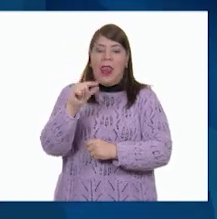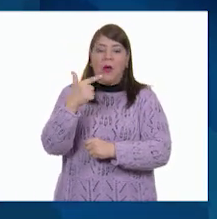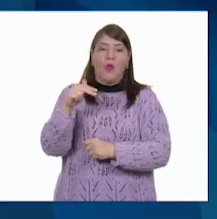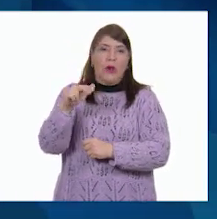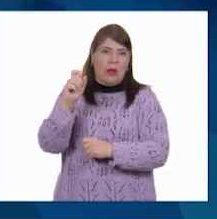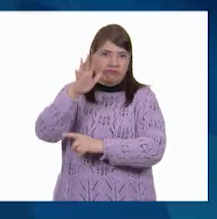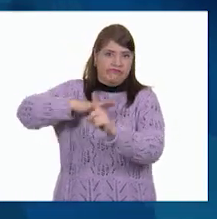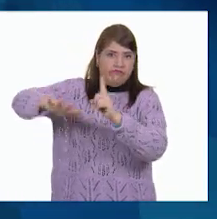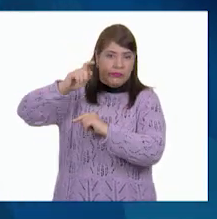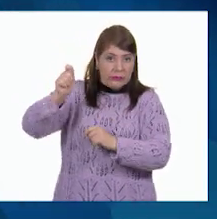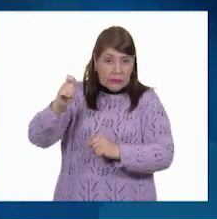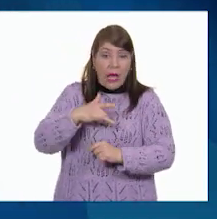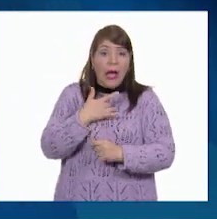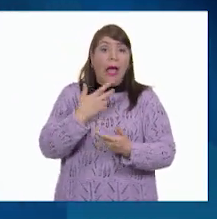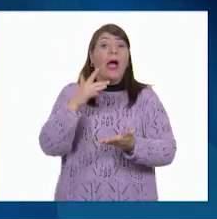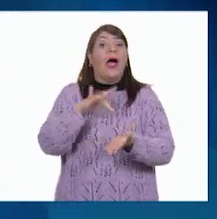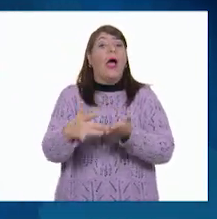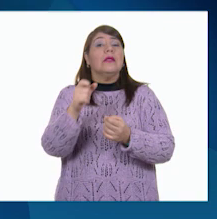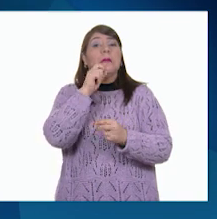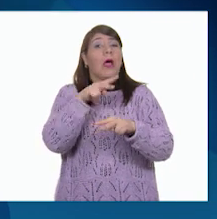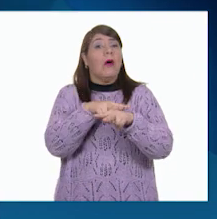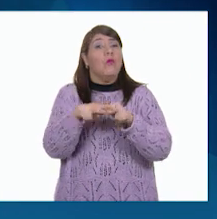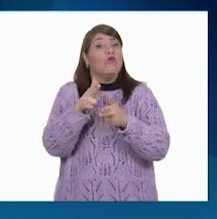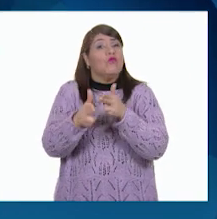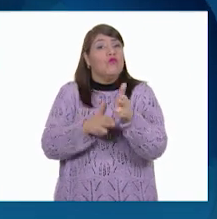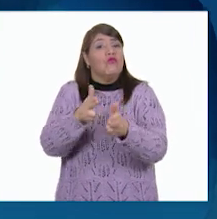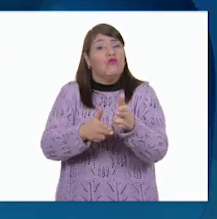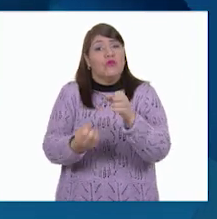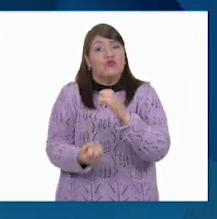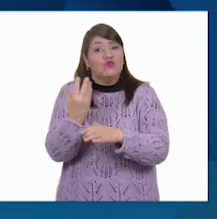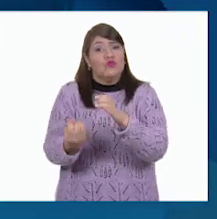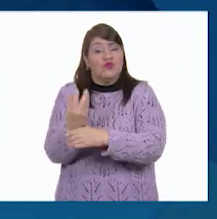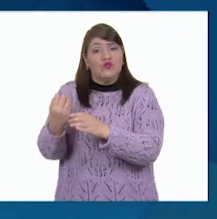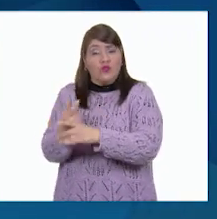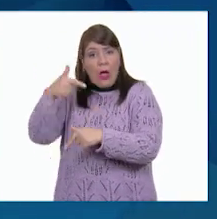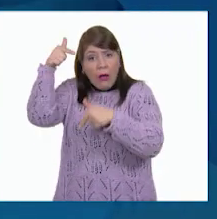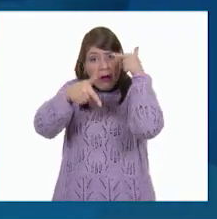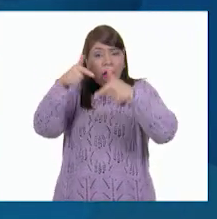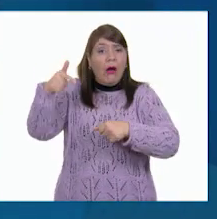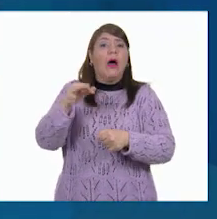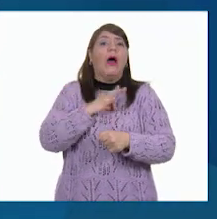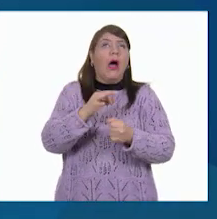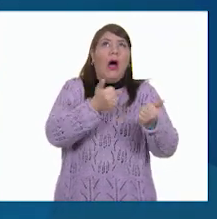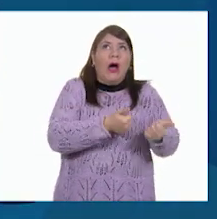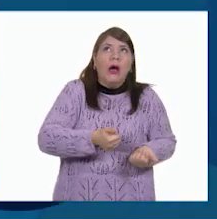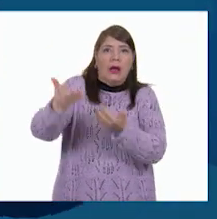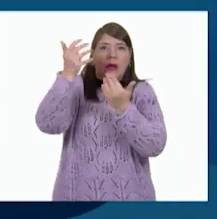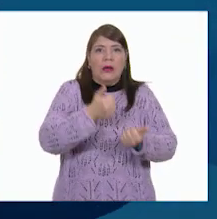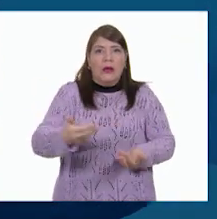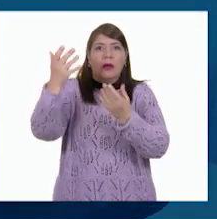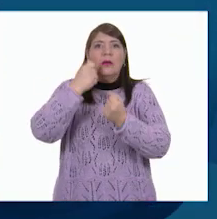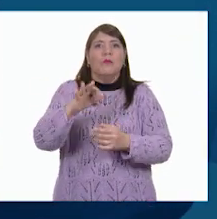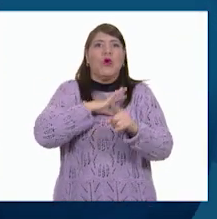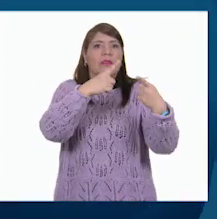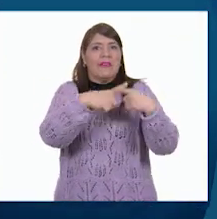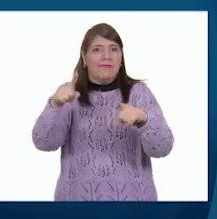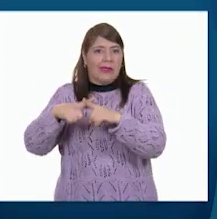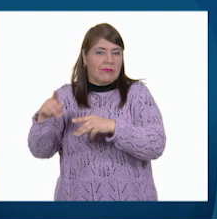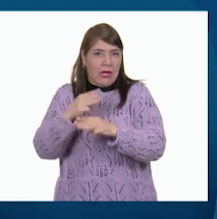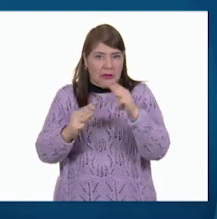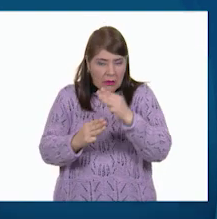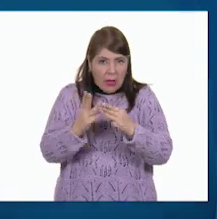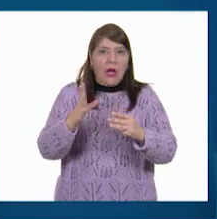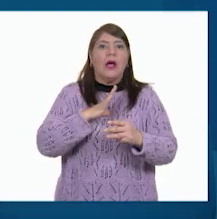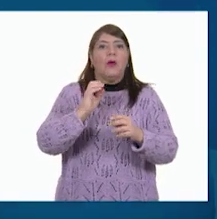todo gracias a la red ferroviaria, maestra, que favoreció que México se convirtiera en un exportador de materias primas, como